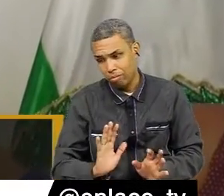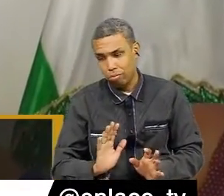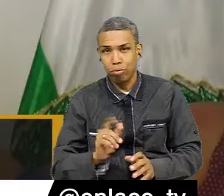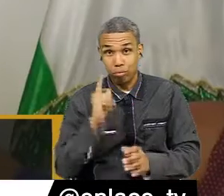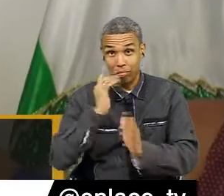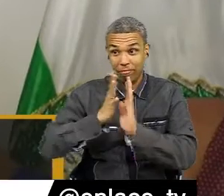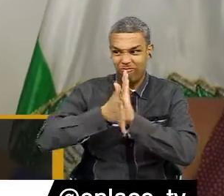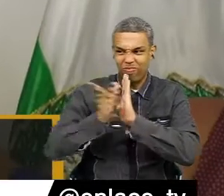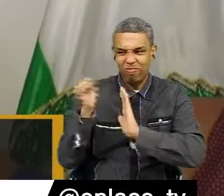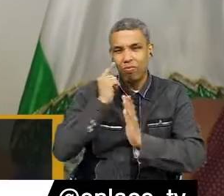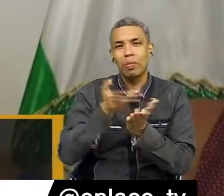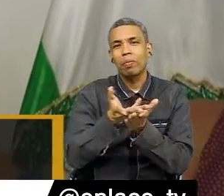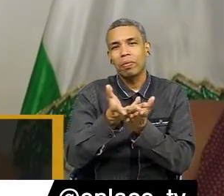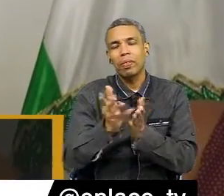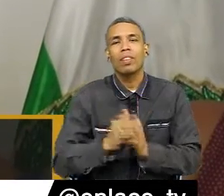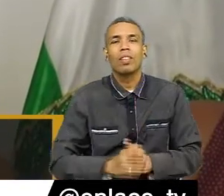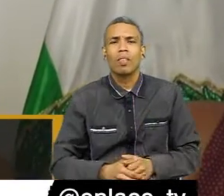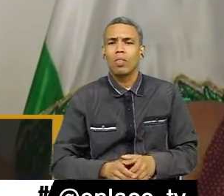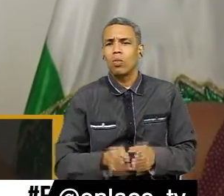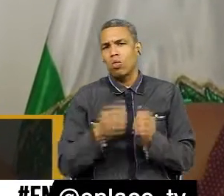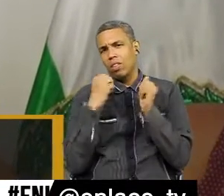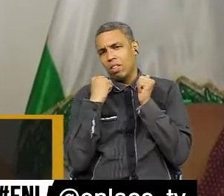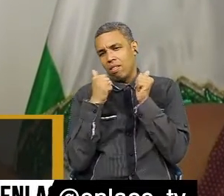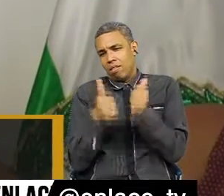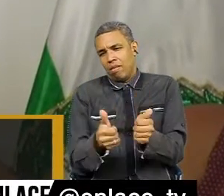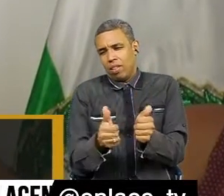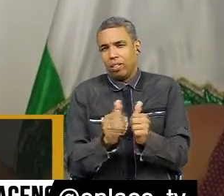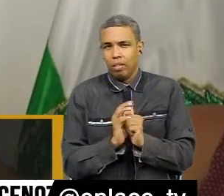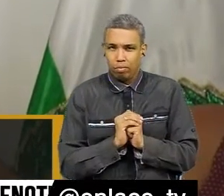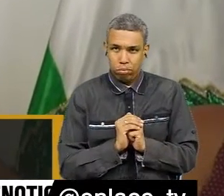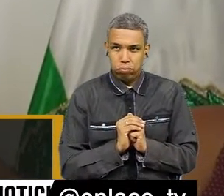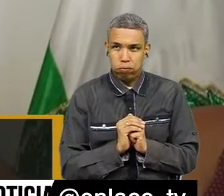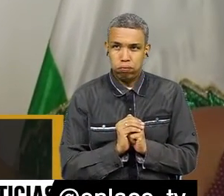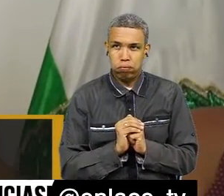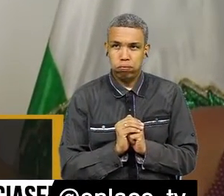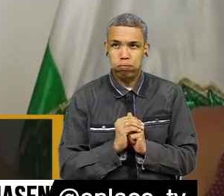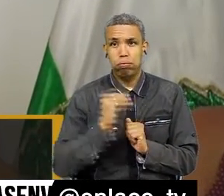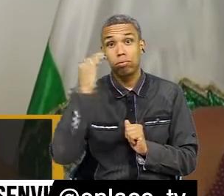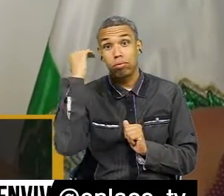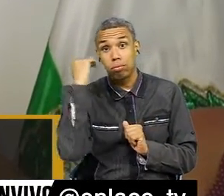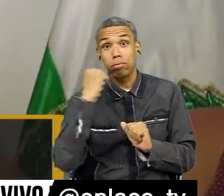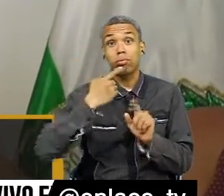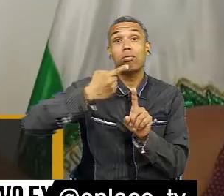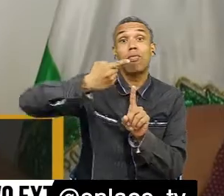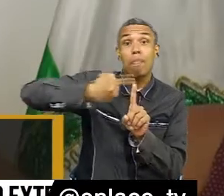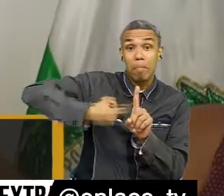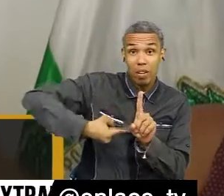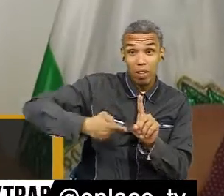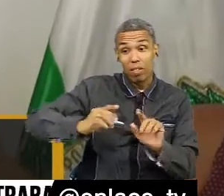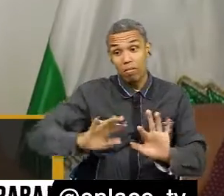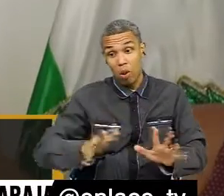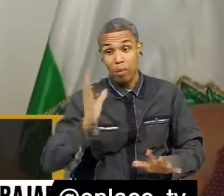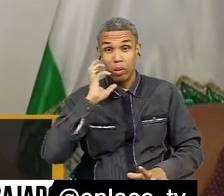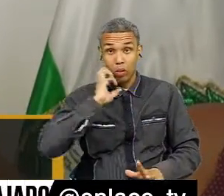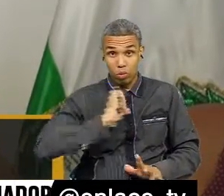muy interesante, porque a pesar del tiempo que ha transcurrido, porque estamos desde el 30 de junio que fue que hubo ese hurto, ya eran pocas las